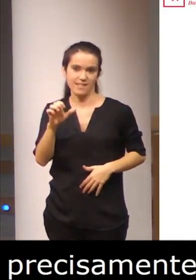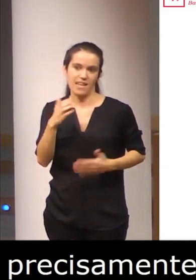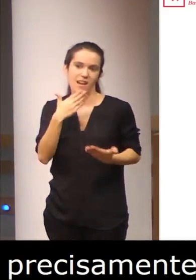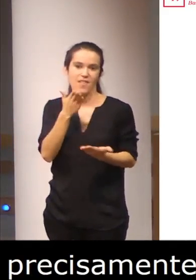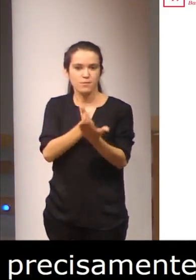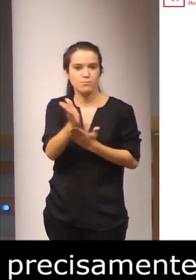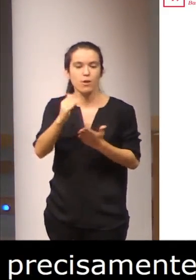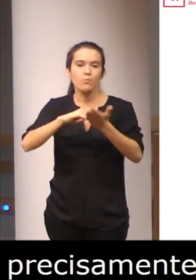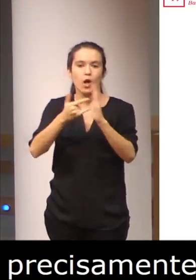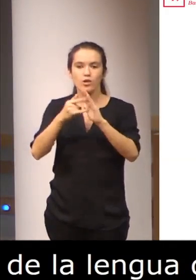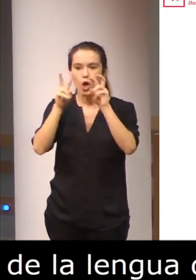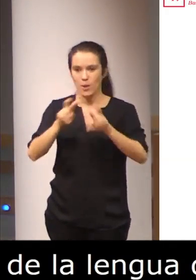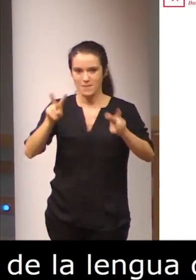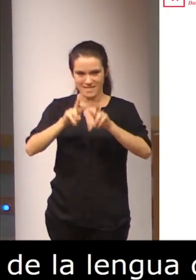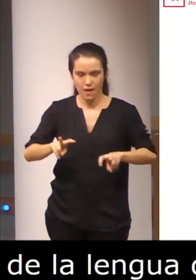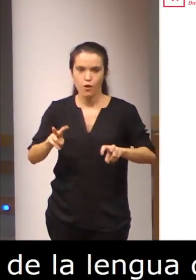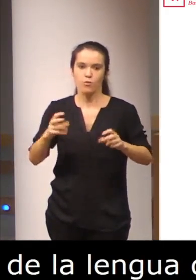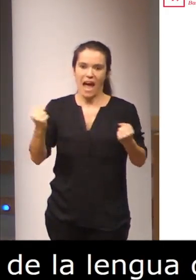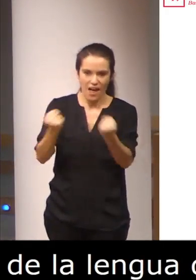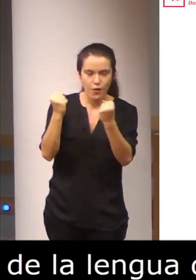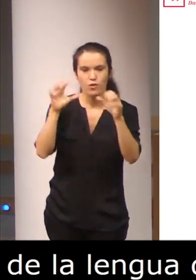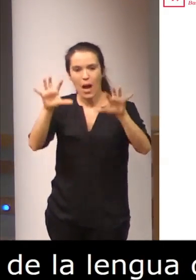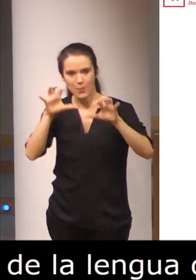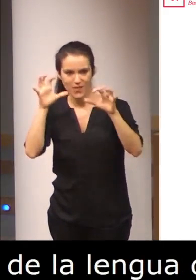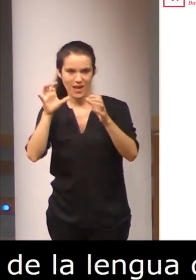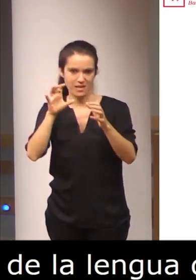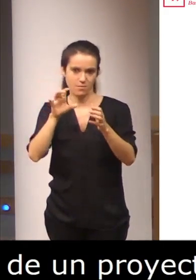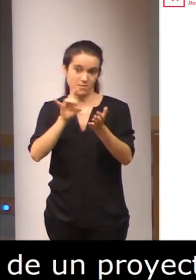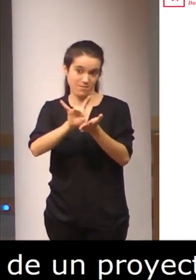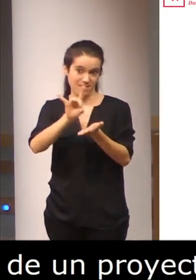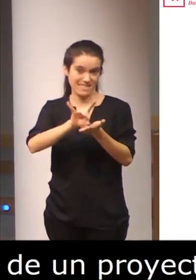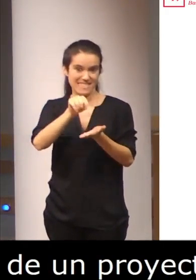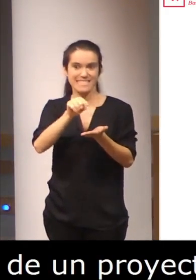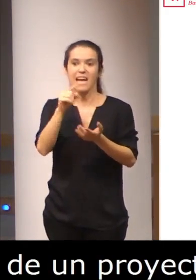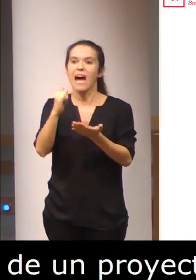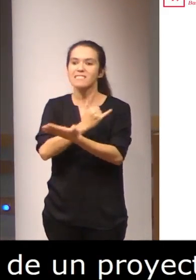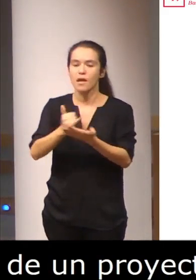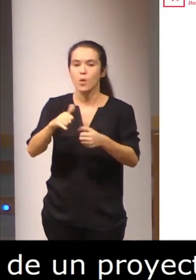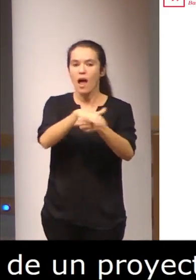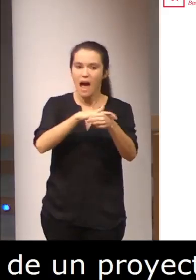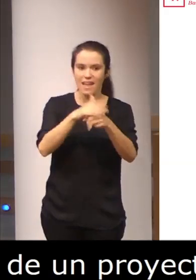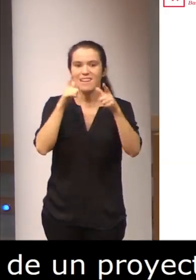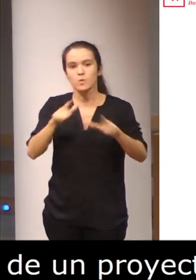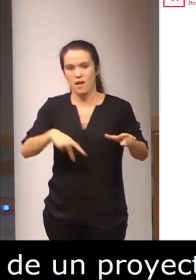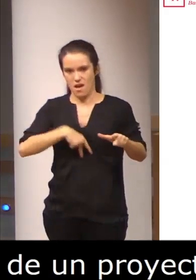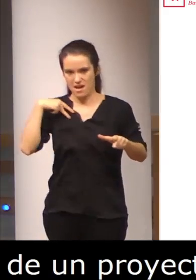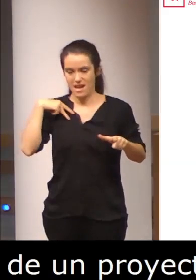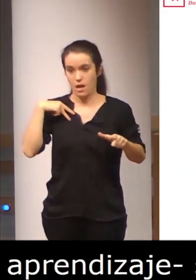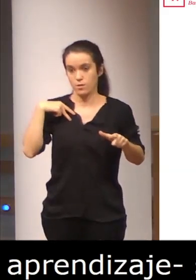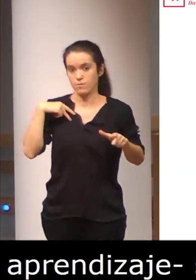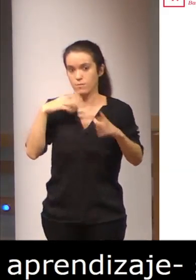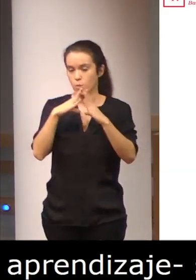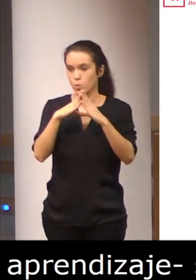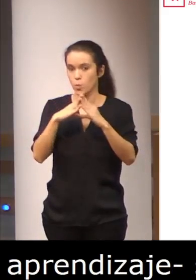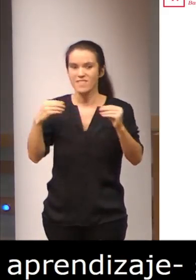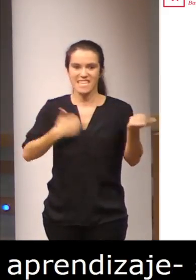proyecto de investigación, acción y aprendizaje servicio en las asignaturas de Área Lingüística General de la Universidad